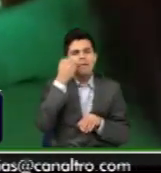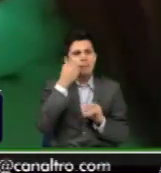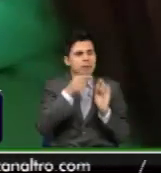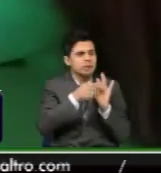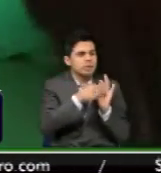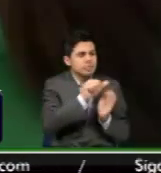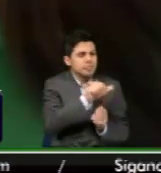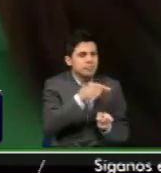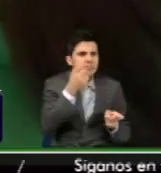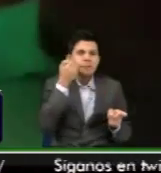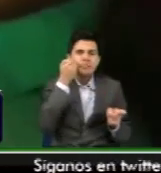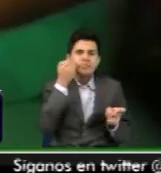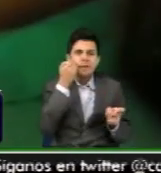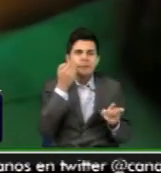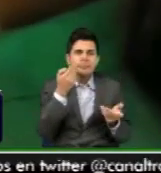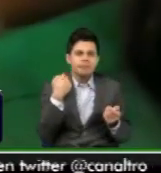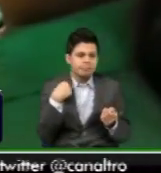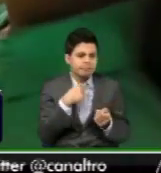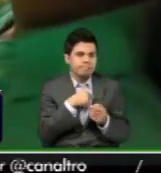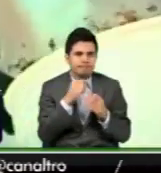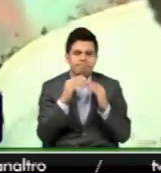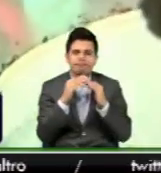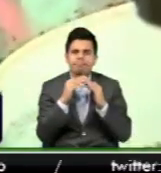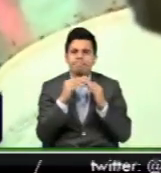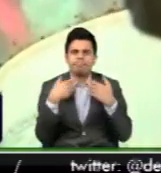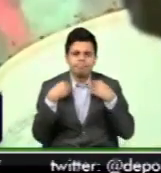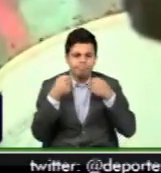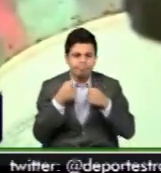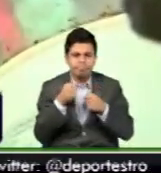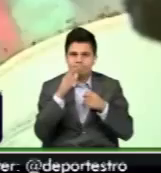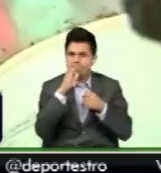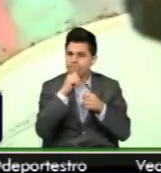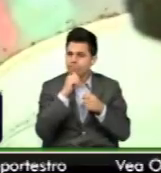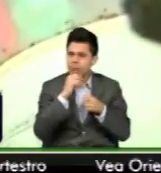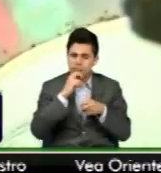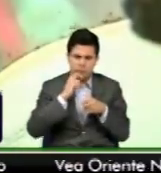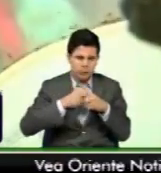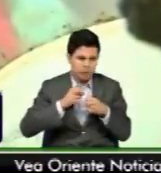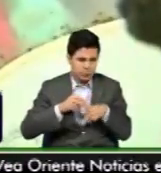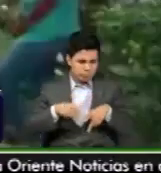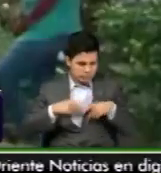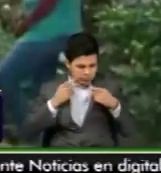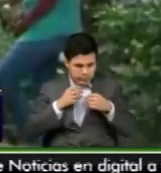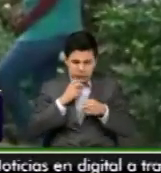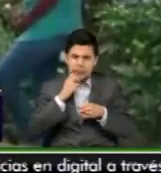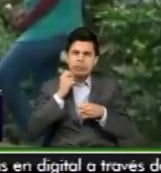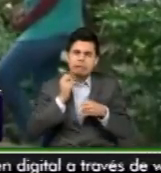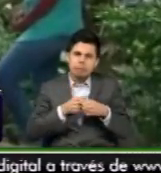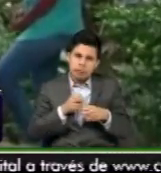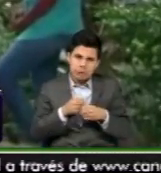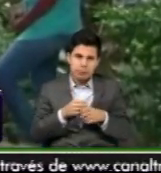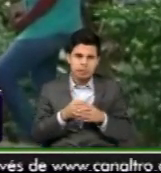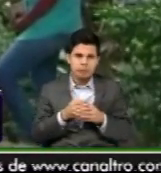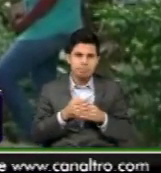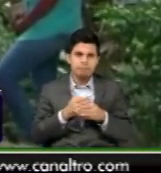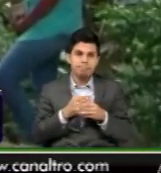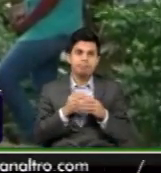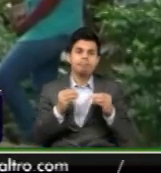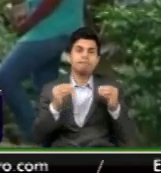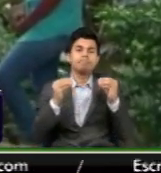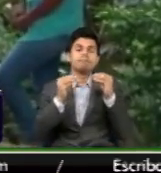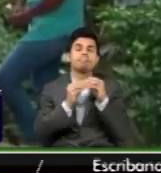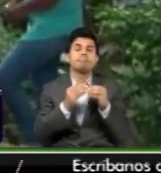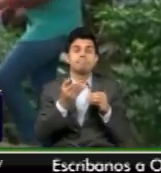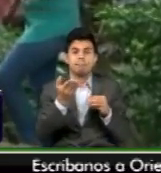mujer, sin casa. Estamos llevando una lucha increíble. Y para colmo de males, y si